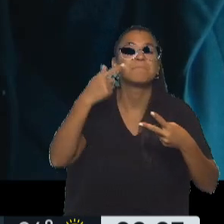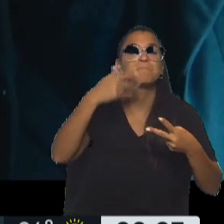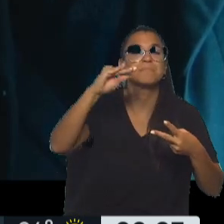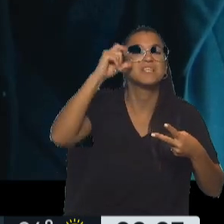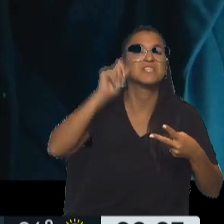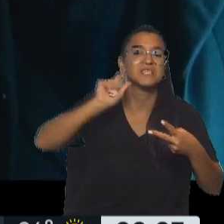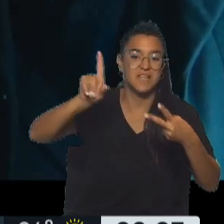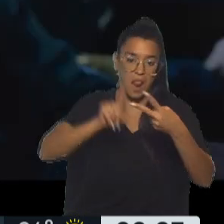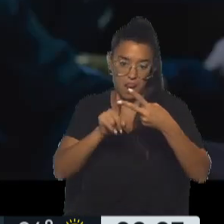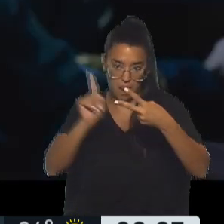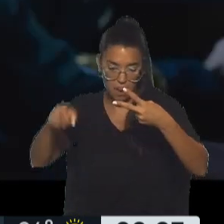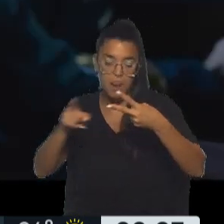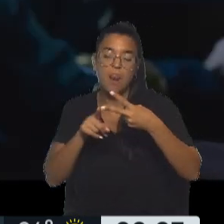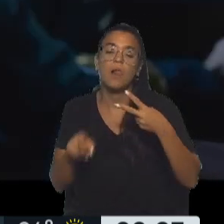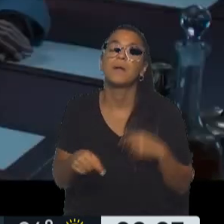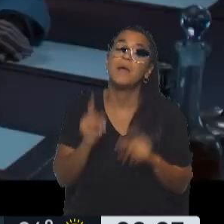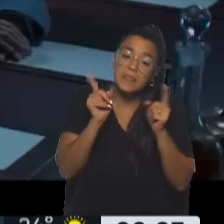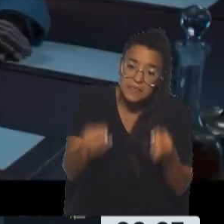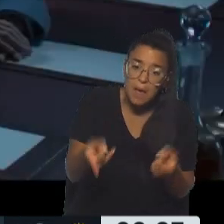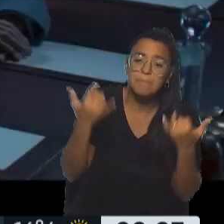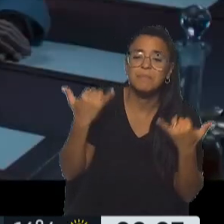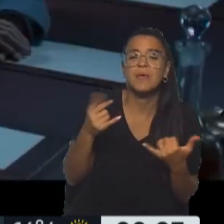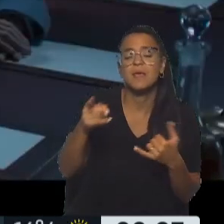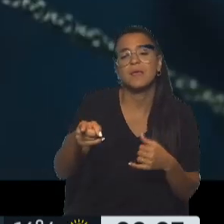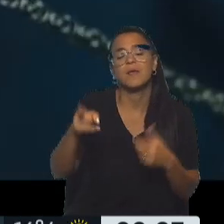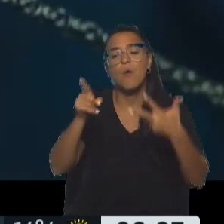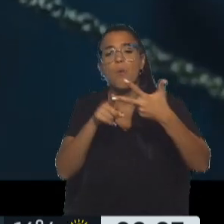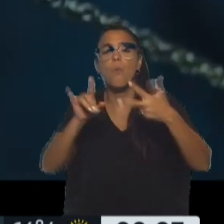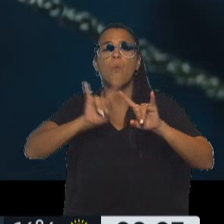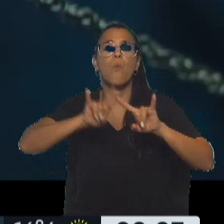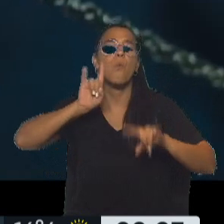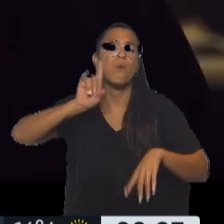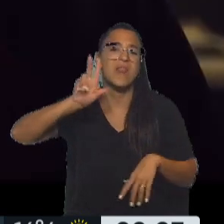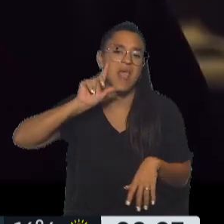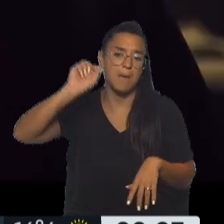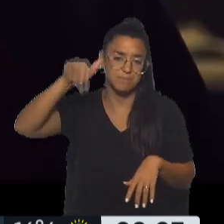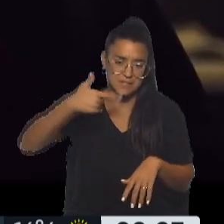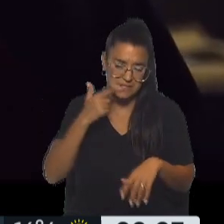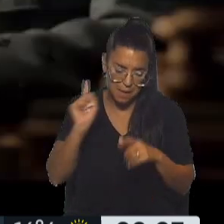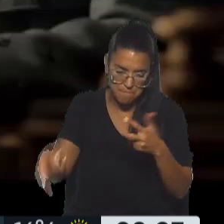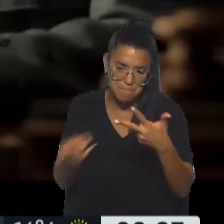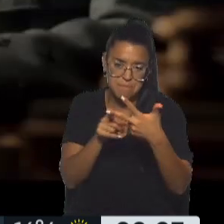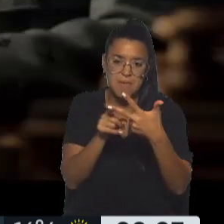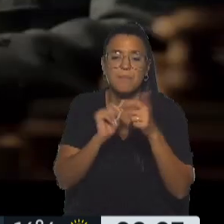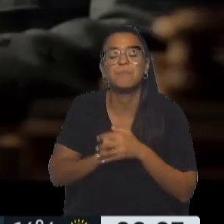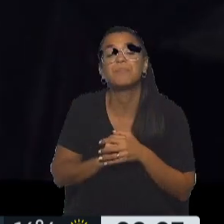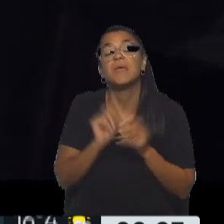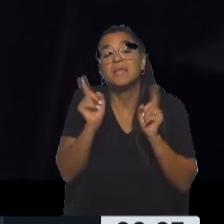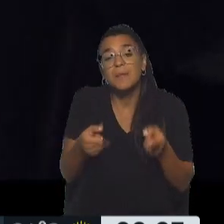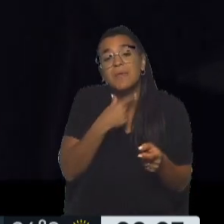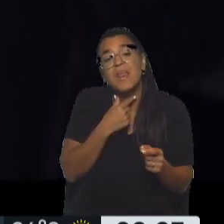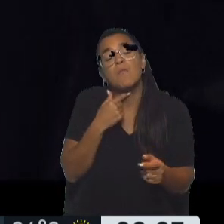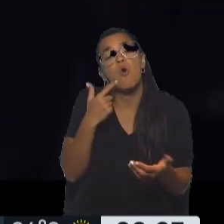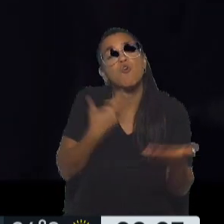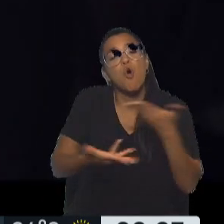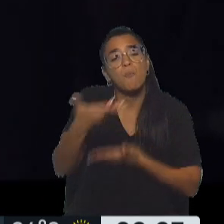todas partes al mismo tiempo. También tiene algún espacio Michelle Williams de Los Fabelman. Y para el final, queríamos compartir con ustedes lo que